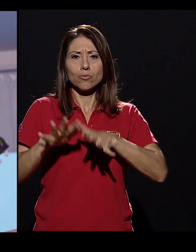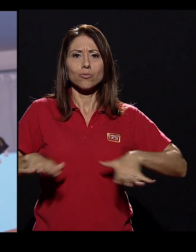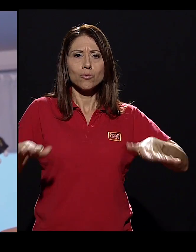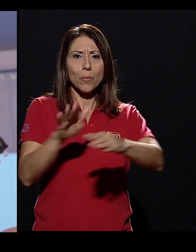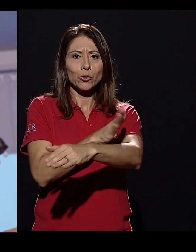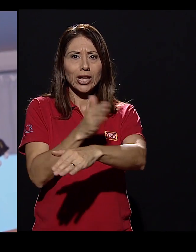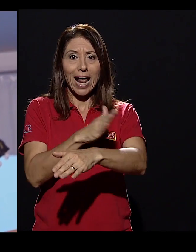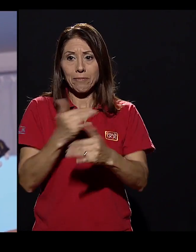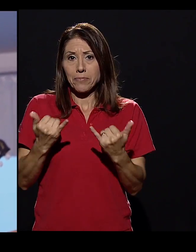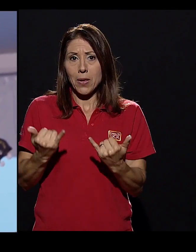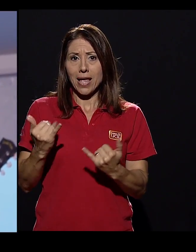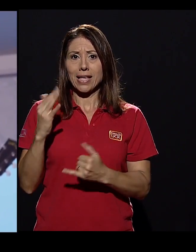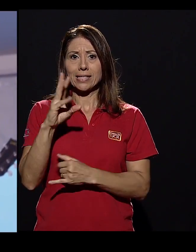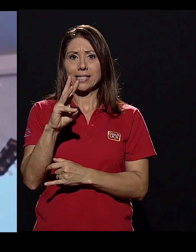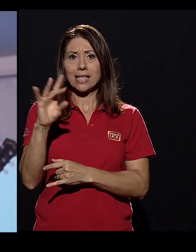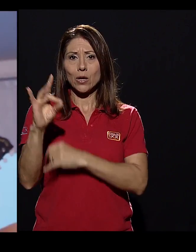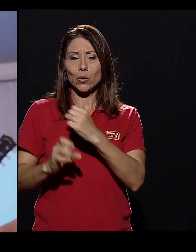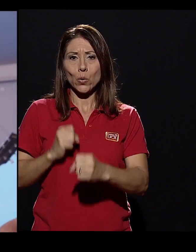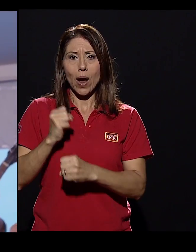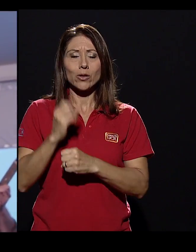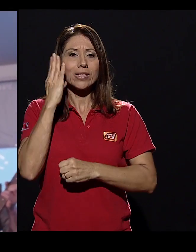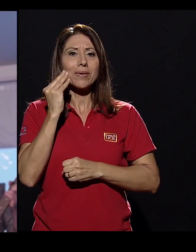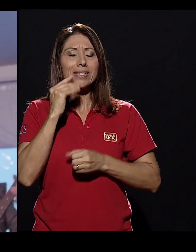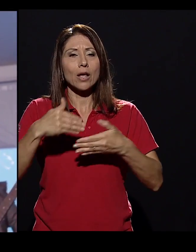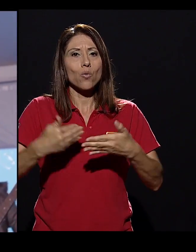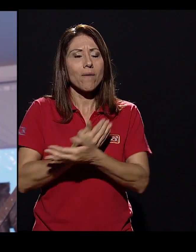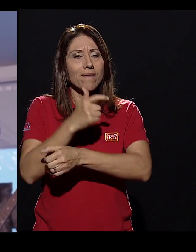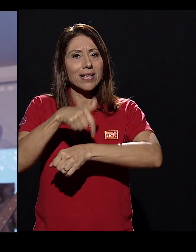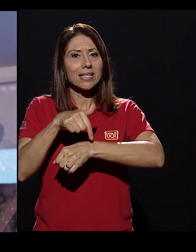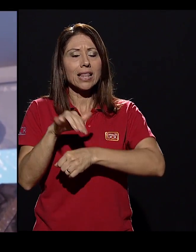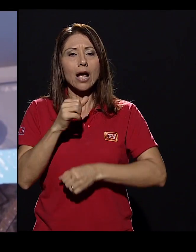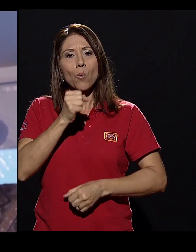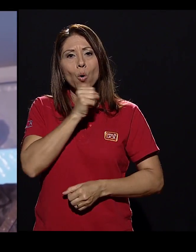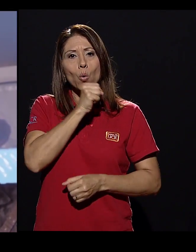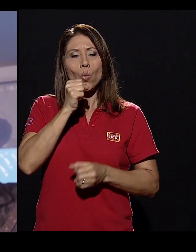A sus 68 años, experimenta una nueva faceta como solista.